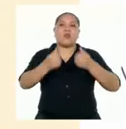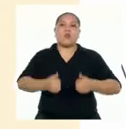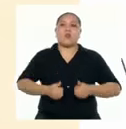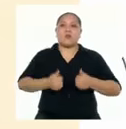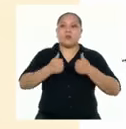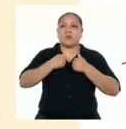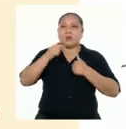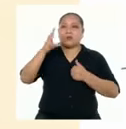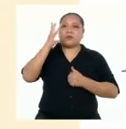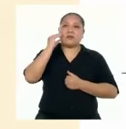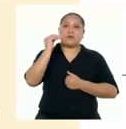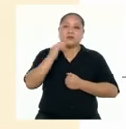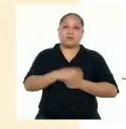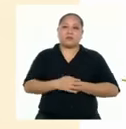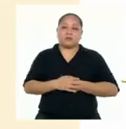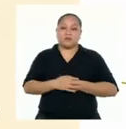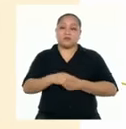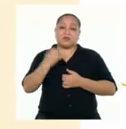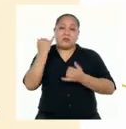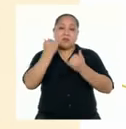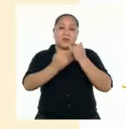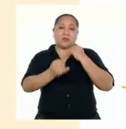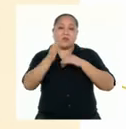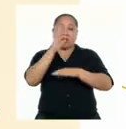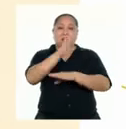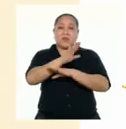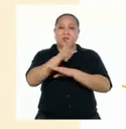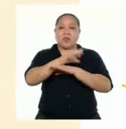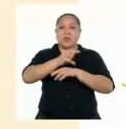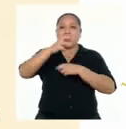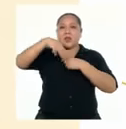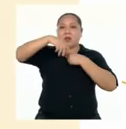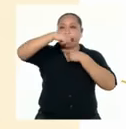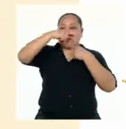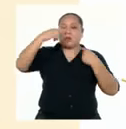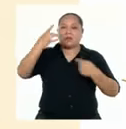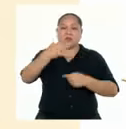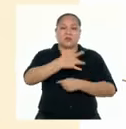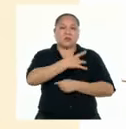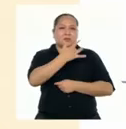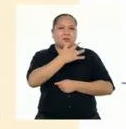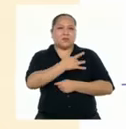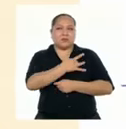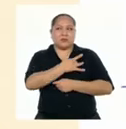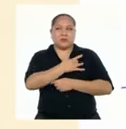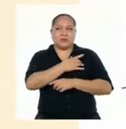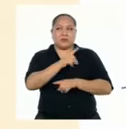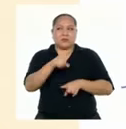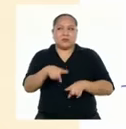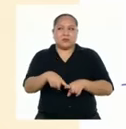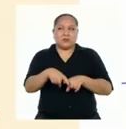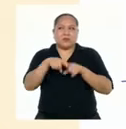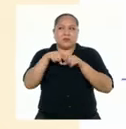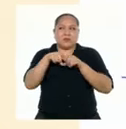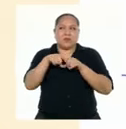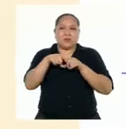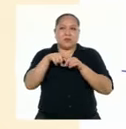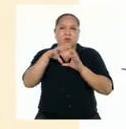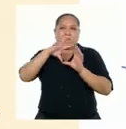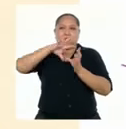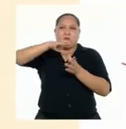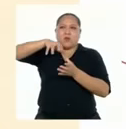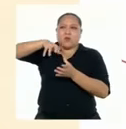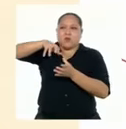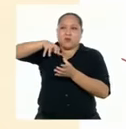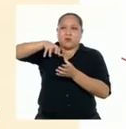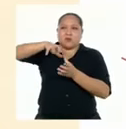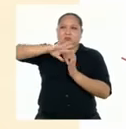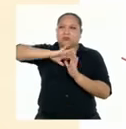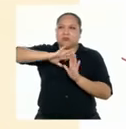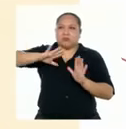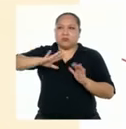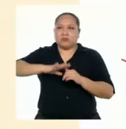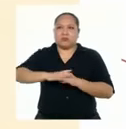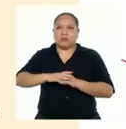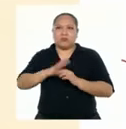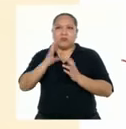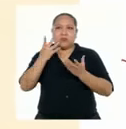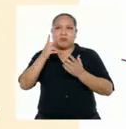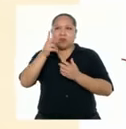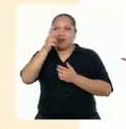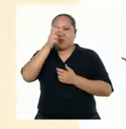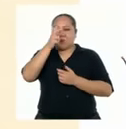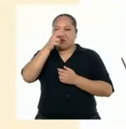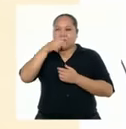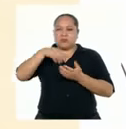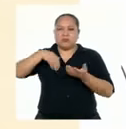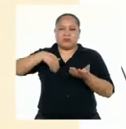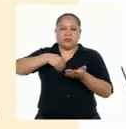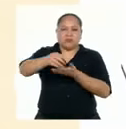Nos encontró terminando una tarde de marzo y con la sensación de que se paraba el mundo. Y como hormigas a las cuales les habían pateado